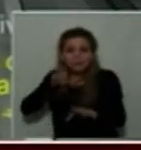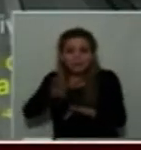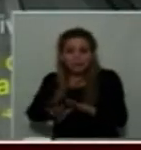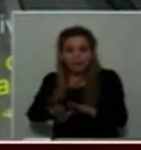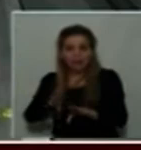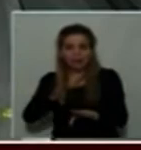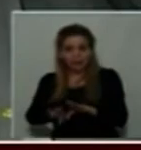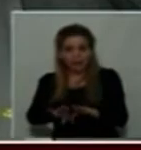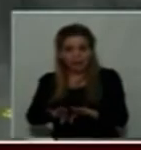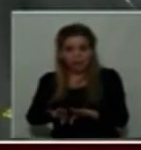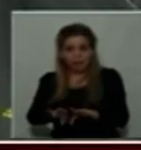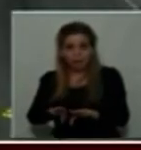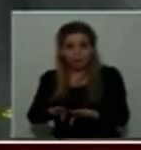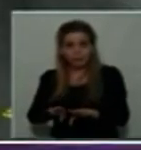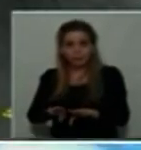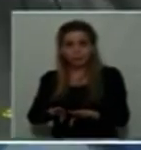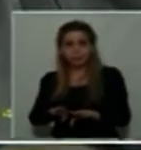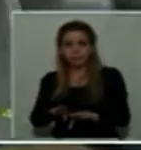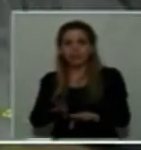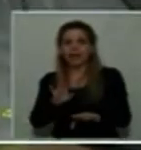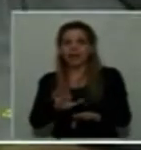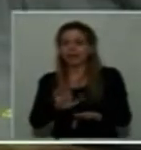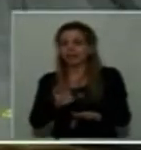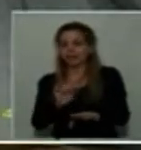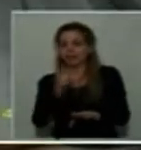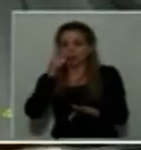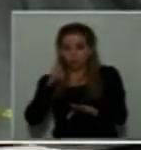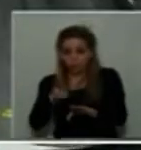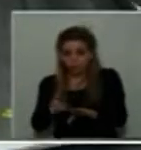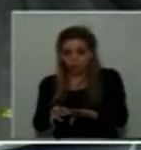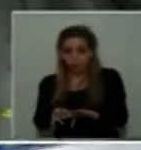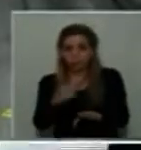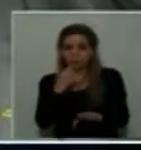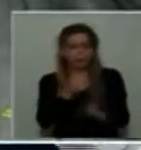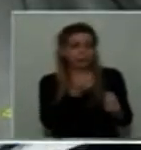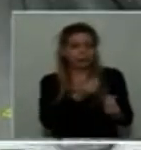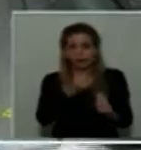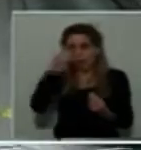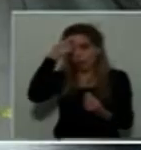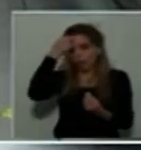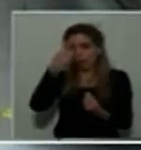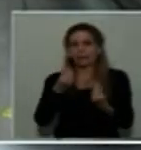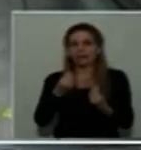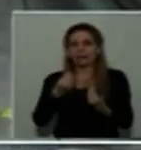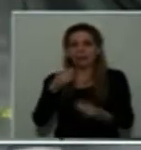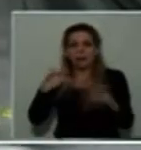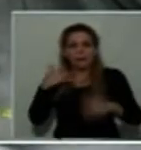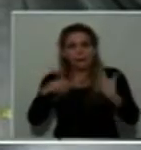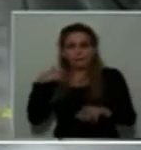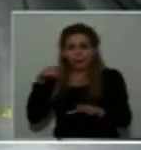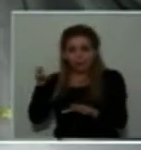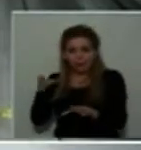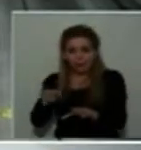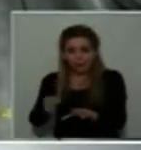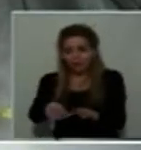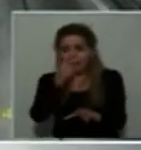hace cuando vos no aplicás velocidad es que baje un poquitito. ¿Y qué pasó ahí? Y bueno, sube. 26, 32, 39, no lo sé por qué. Porque